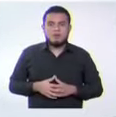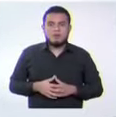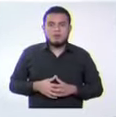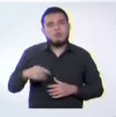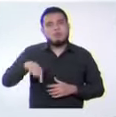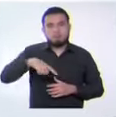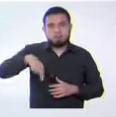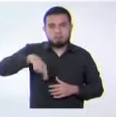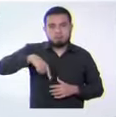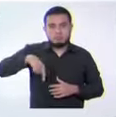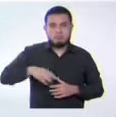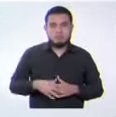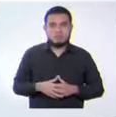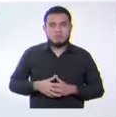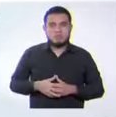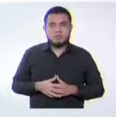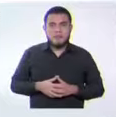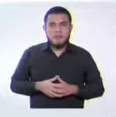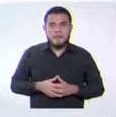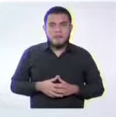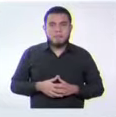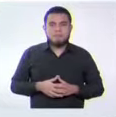Procederé a agitarlos,